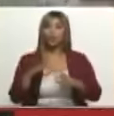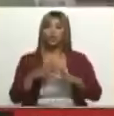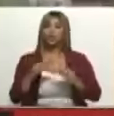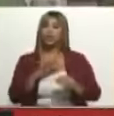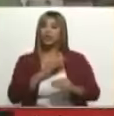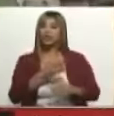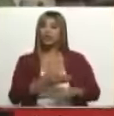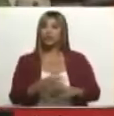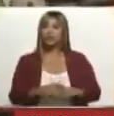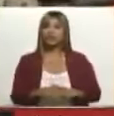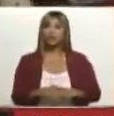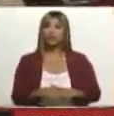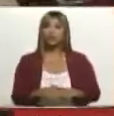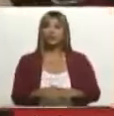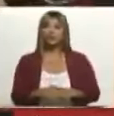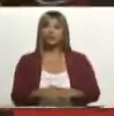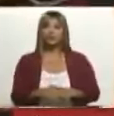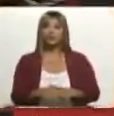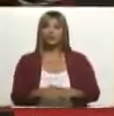fuerza.